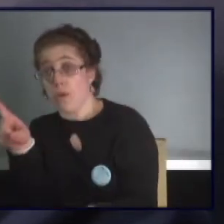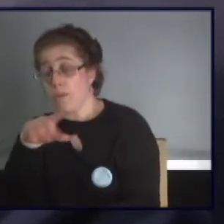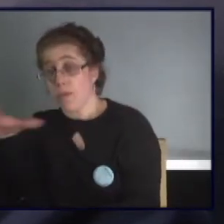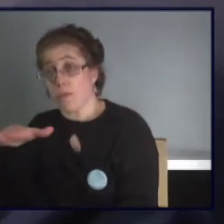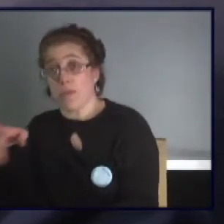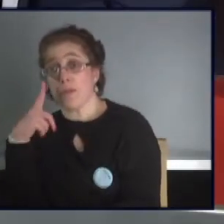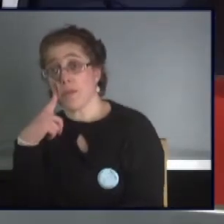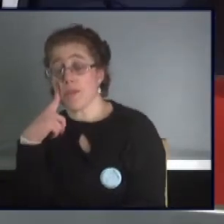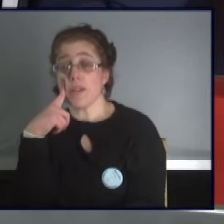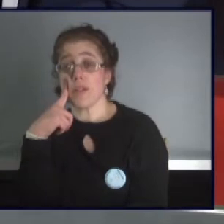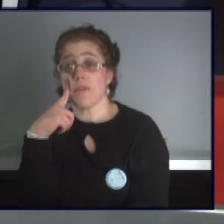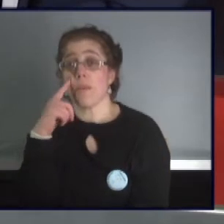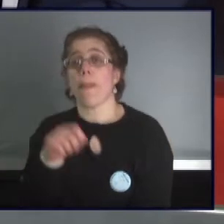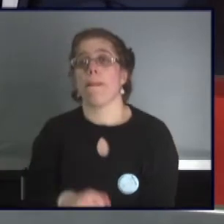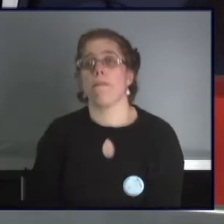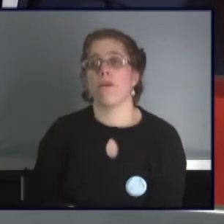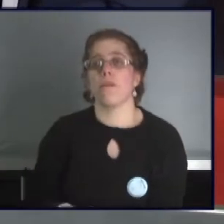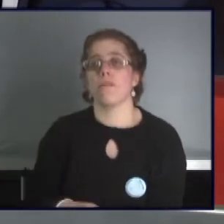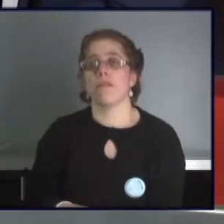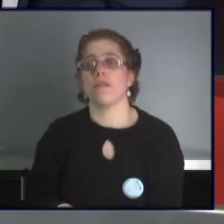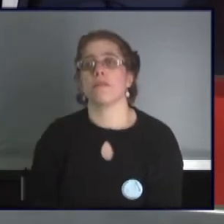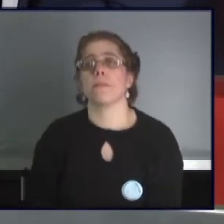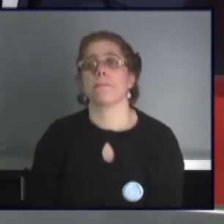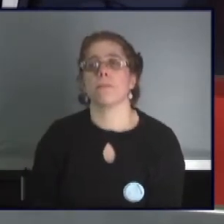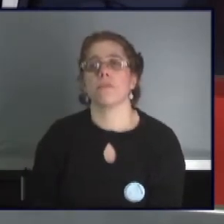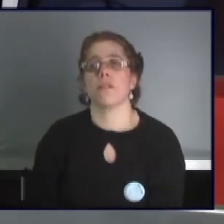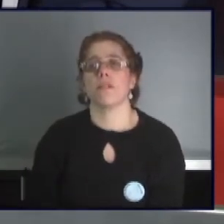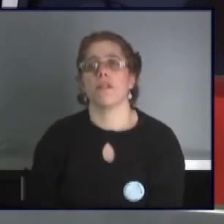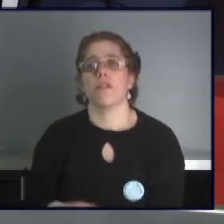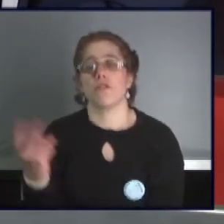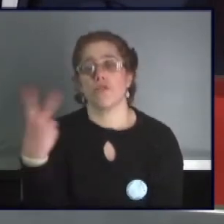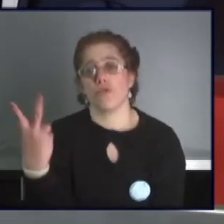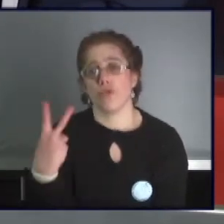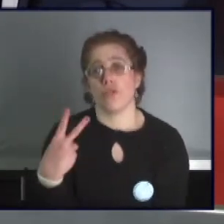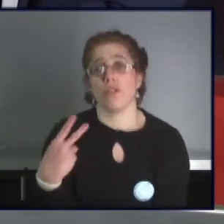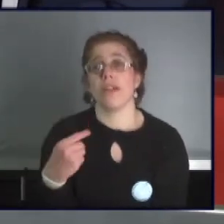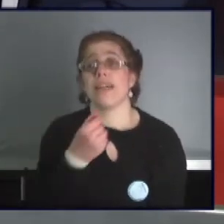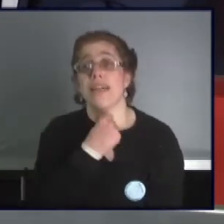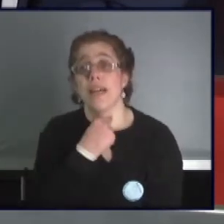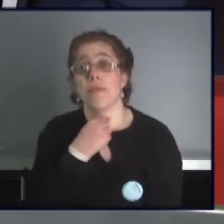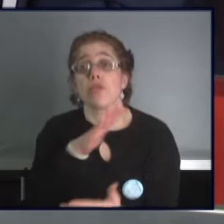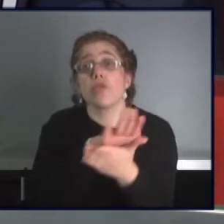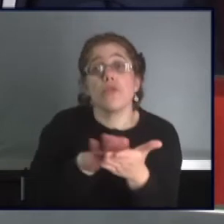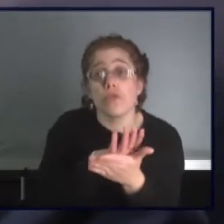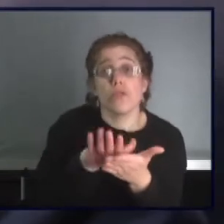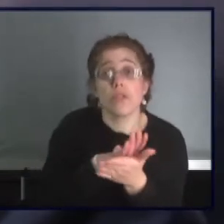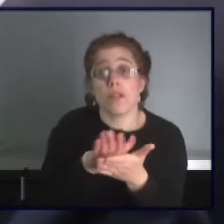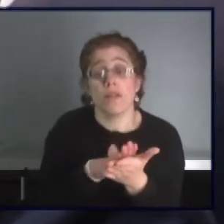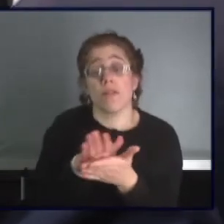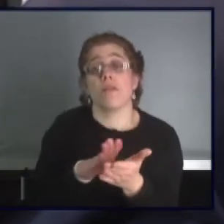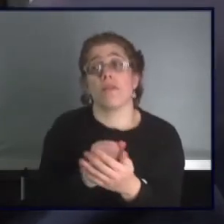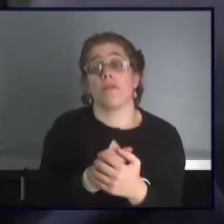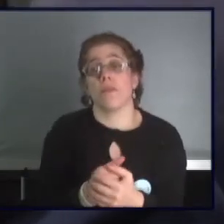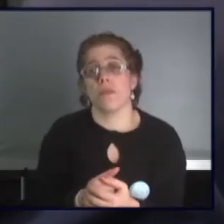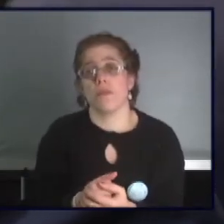ahí los fondos los administre un municipio puede ser pero nosotros lo que queremos resolver el problema de fondo si eso es